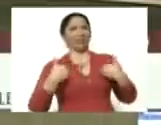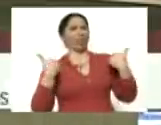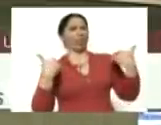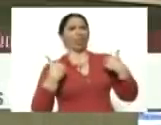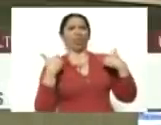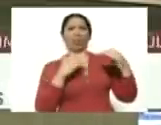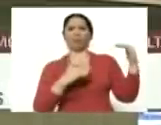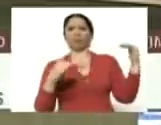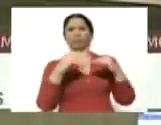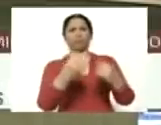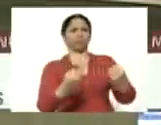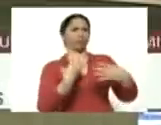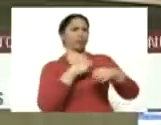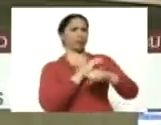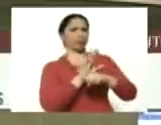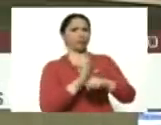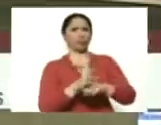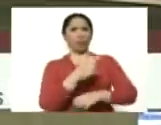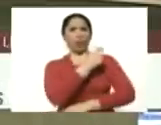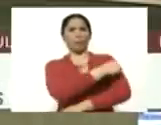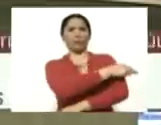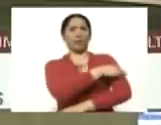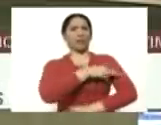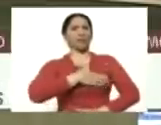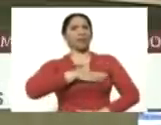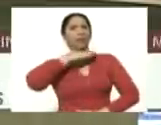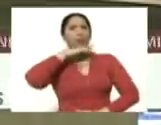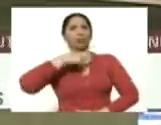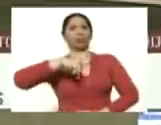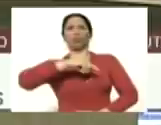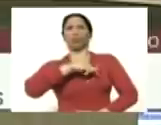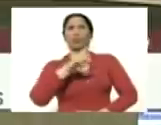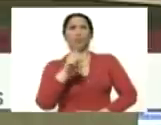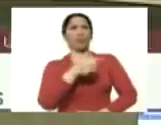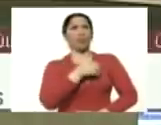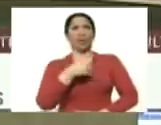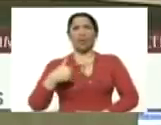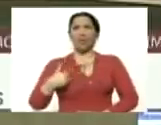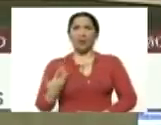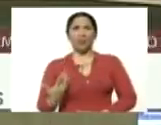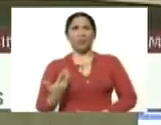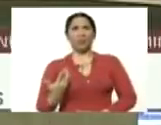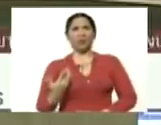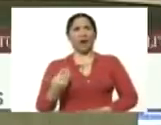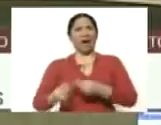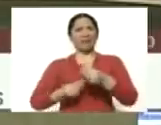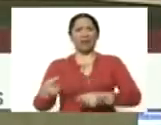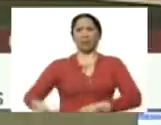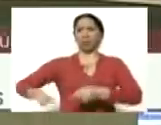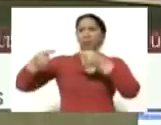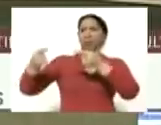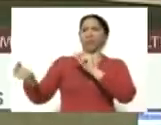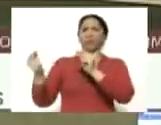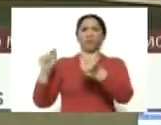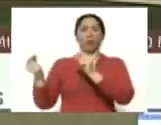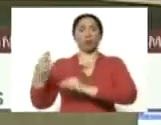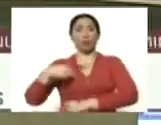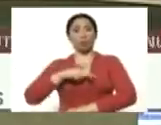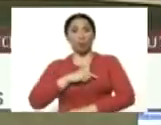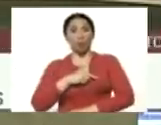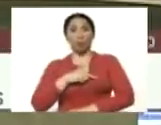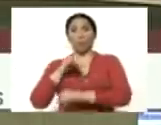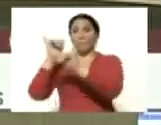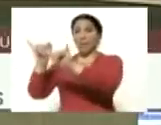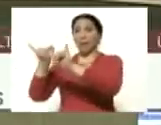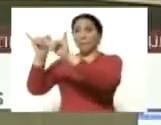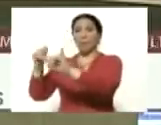de los casos, hospitales saturados. Nosotros no queremos entrar a una polémica estéril, solamente estamos citando lo que dice